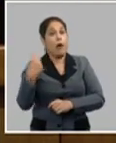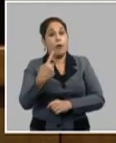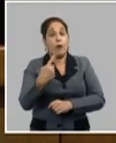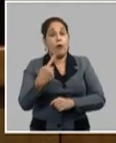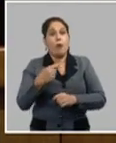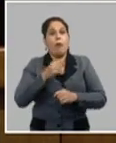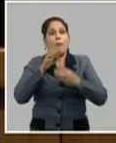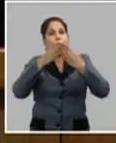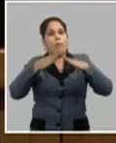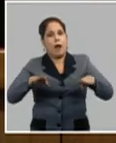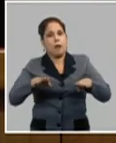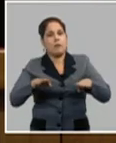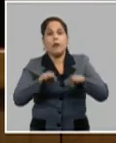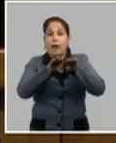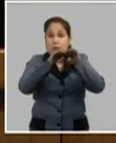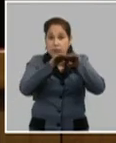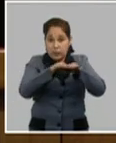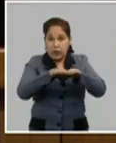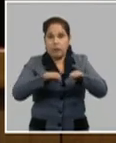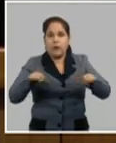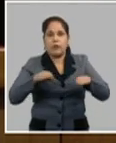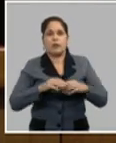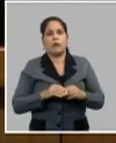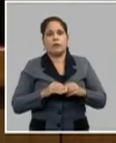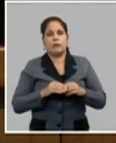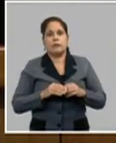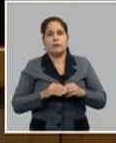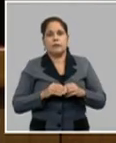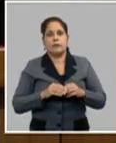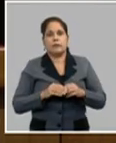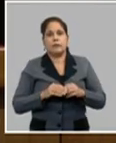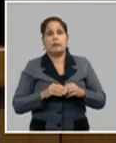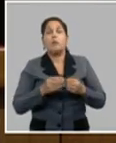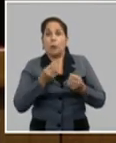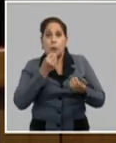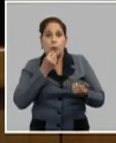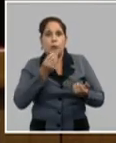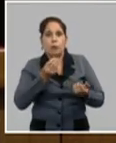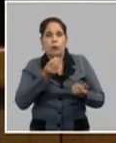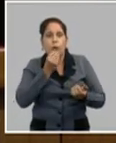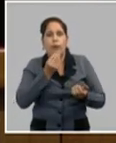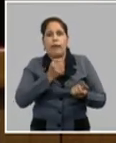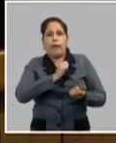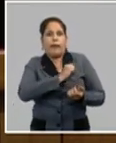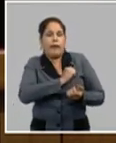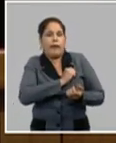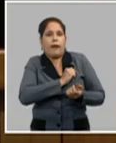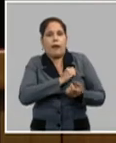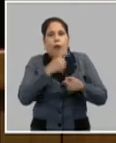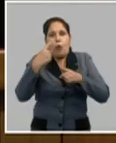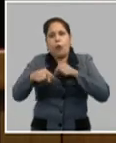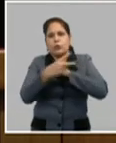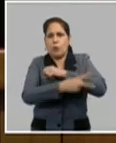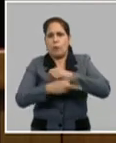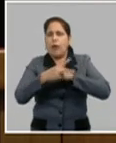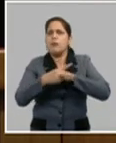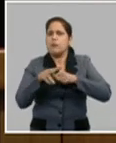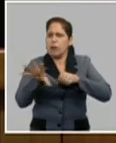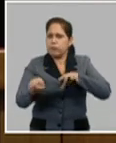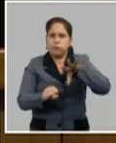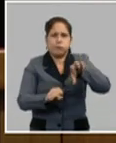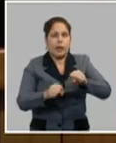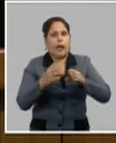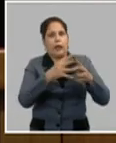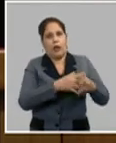la paz, la estabilidad, el equilibrio ecológico y la supervivencia de la vida en la Tierra.